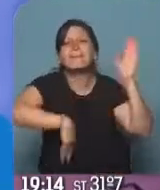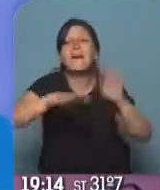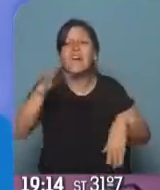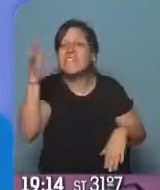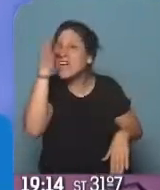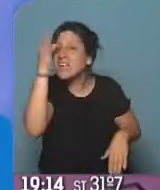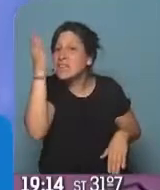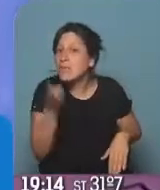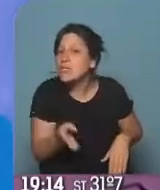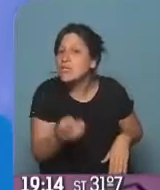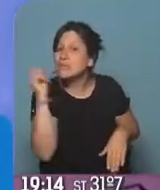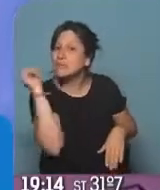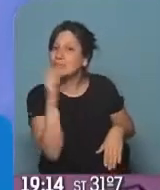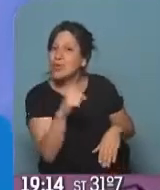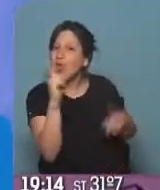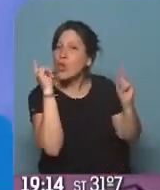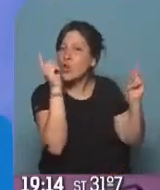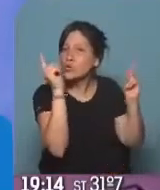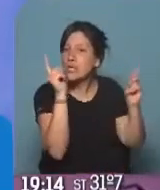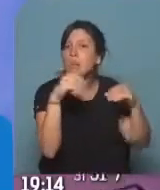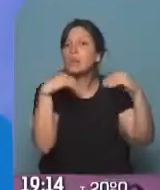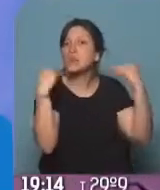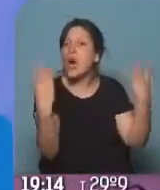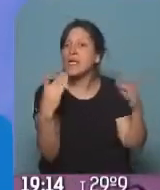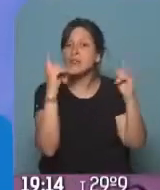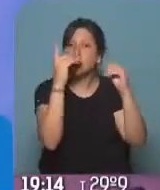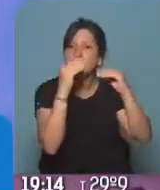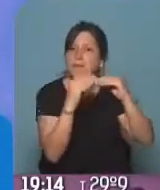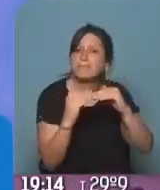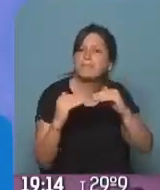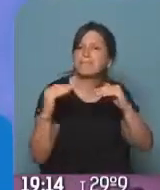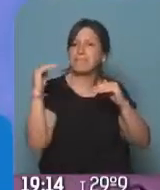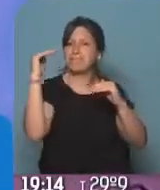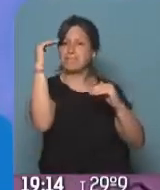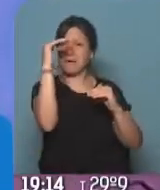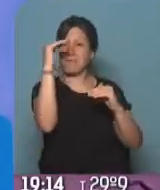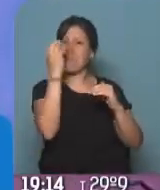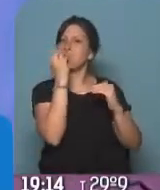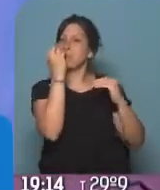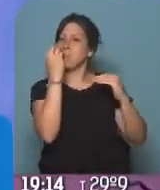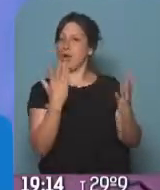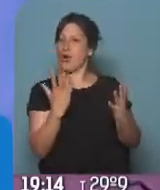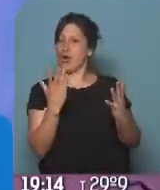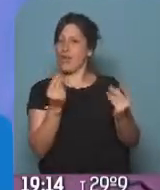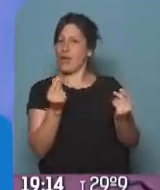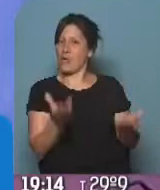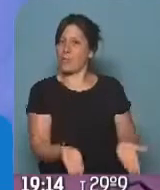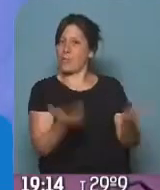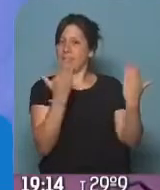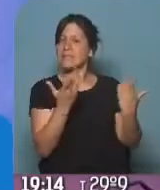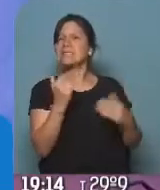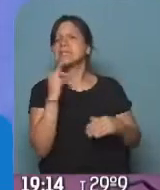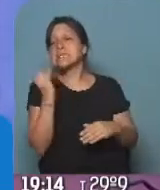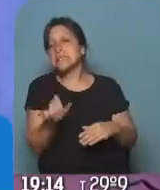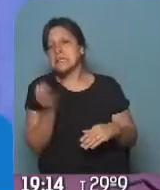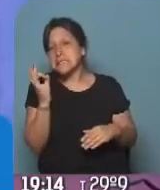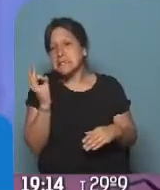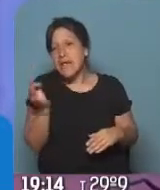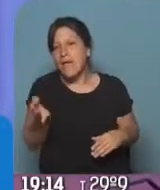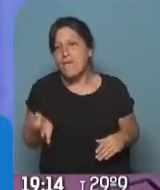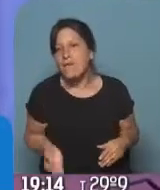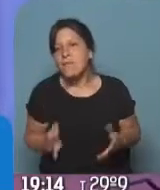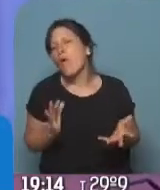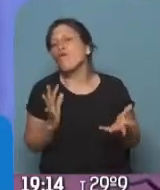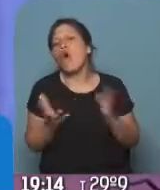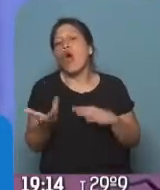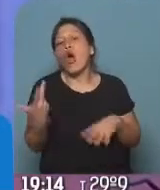la profesión docente en eso está jerarquizada. Con respecto, por supuesto, sí sabemos que en líneas